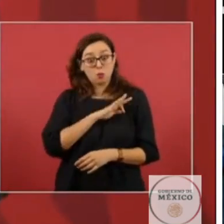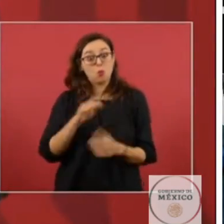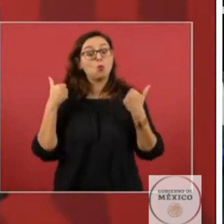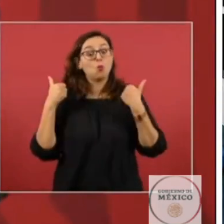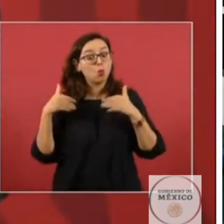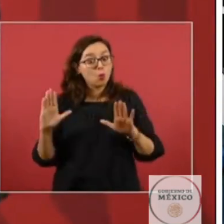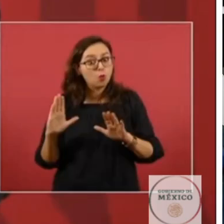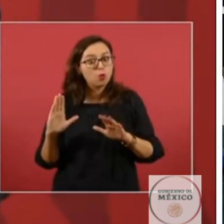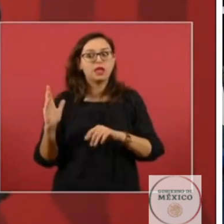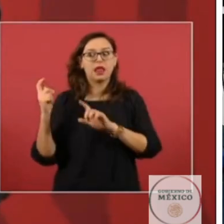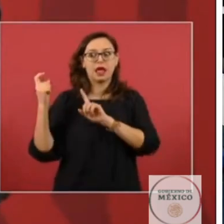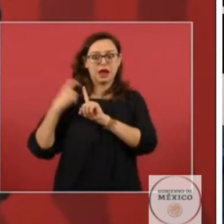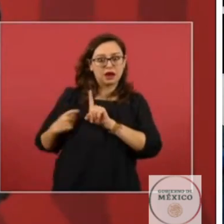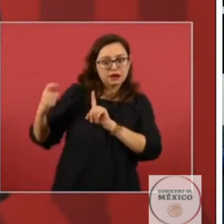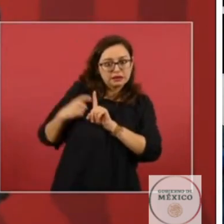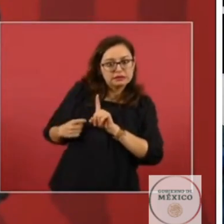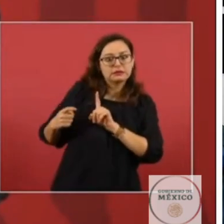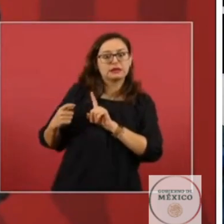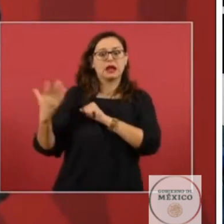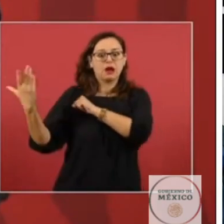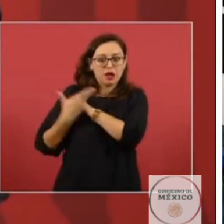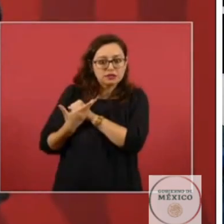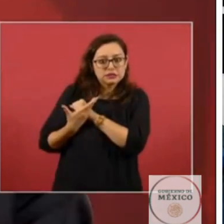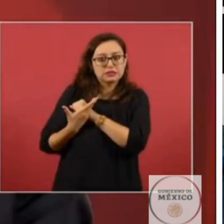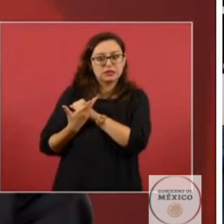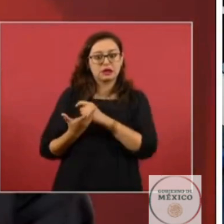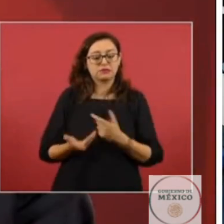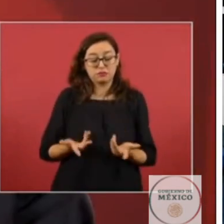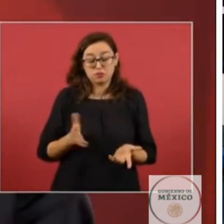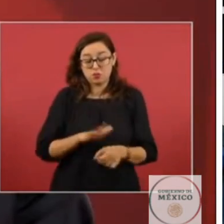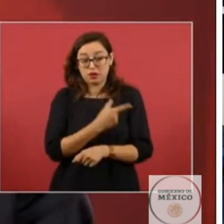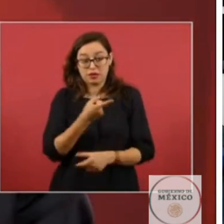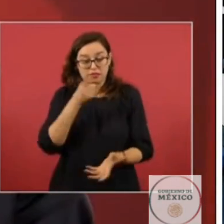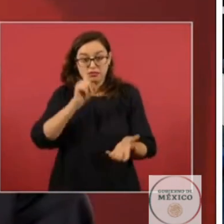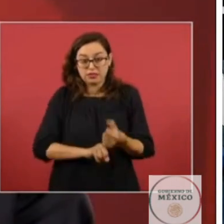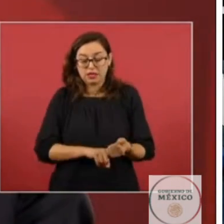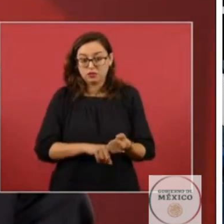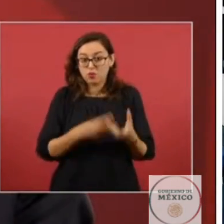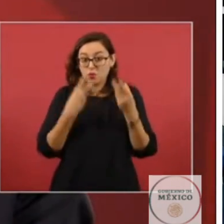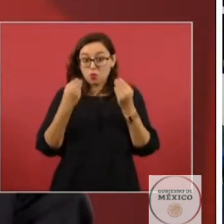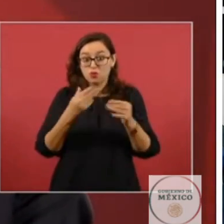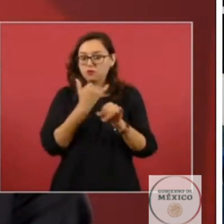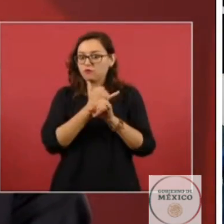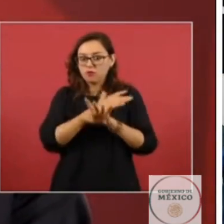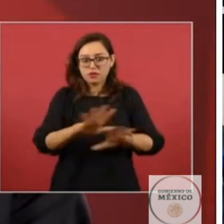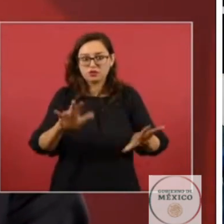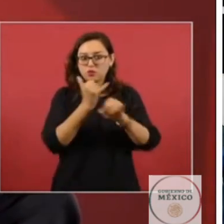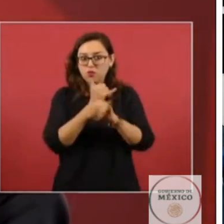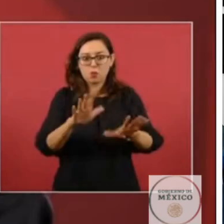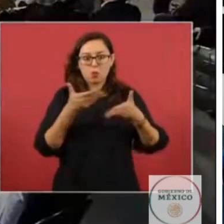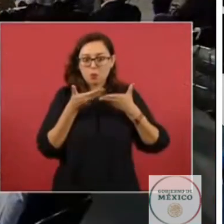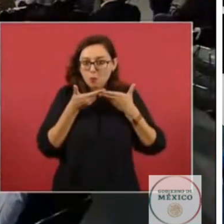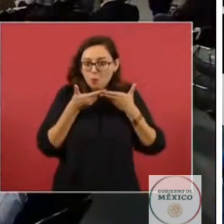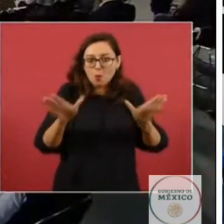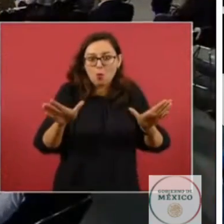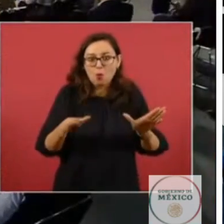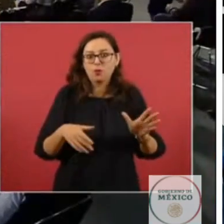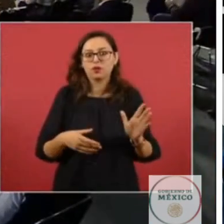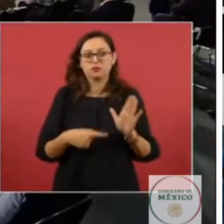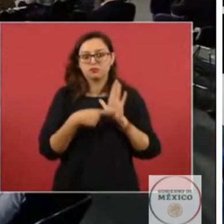de investigación en contra del expresidente Enrique Peña Nieto por una serie de